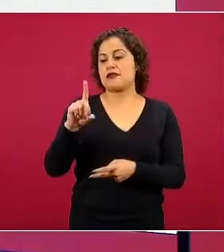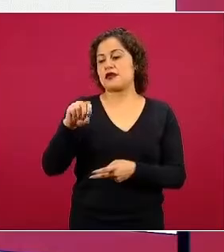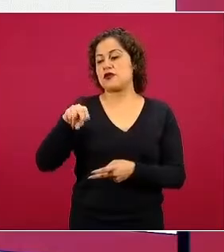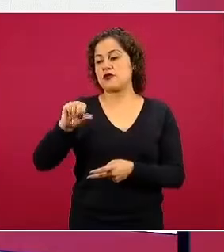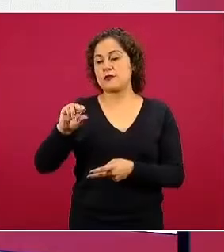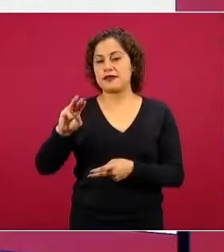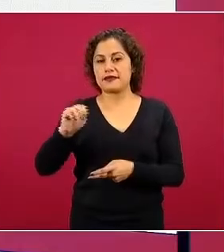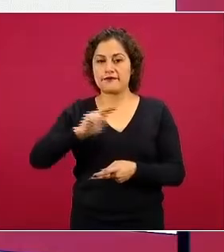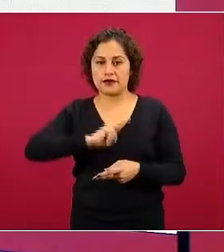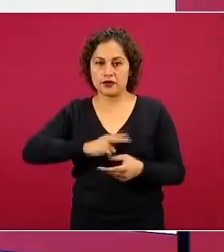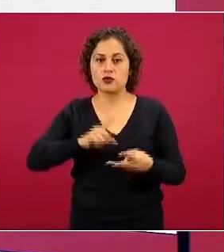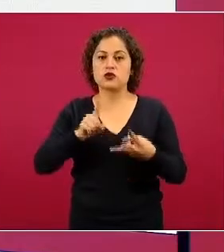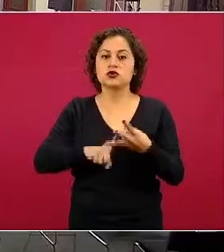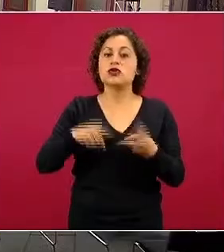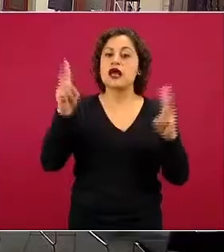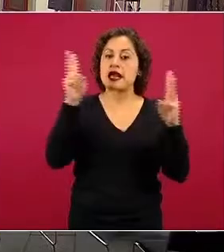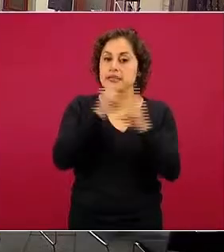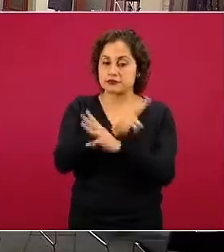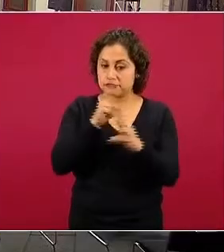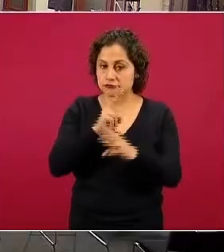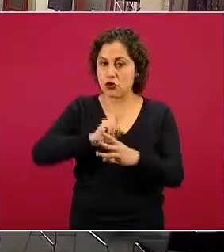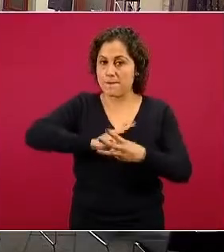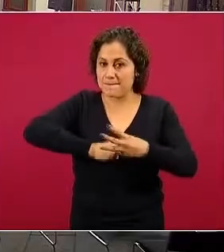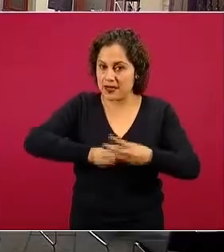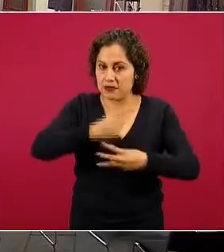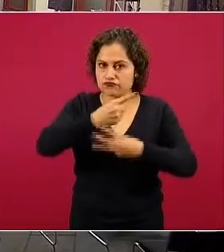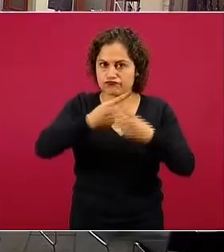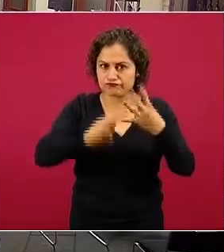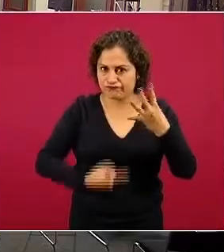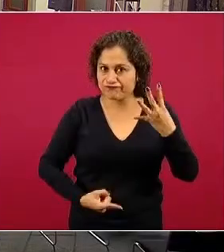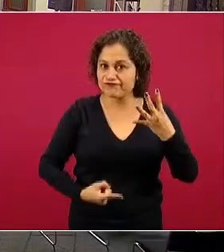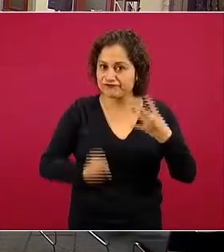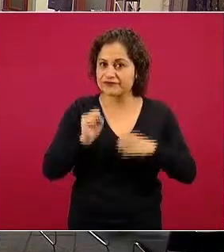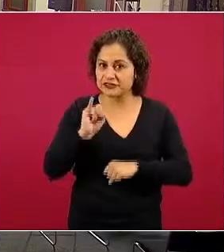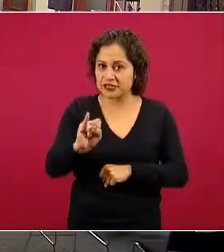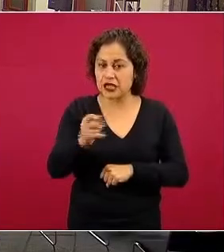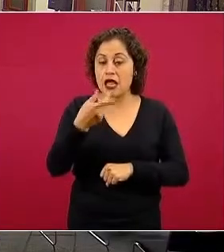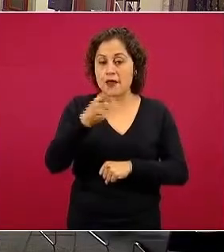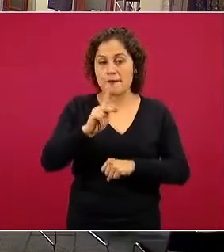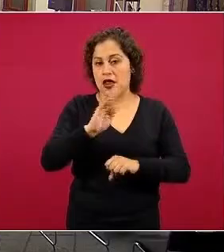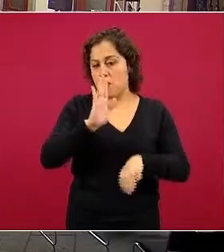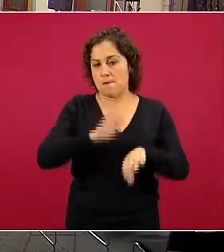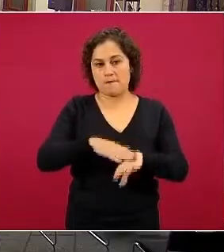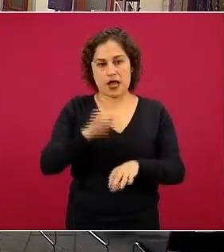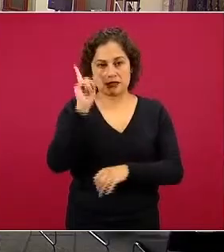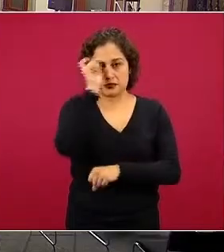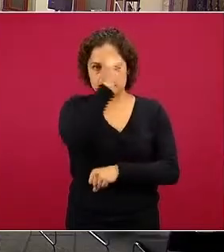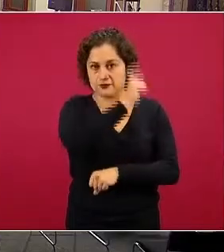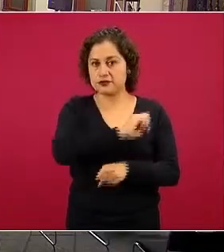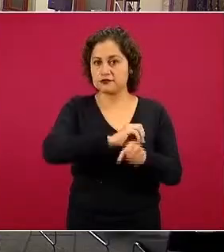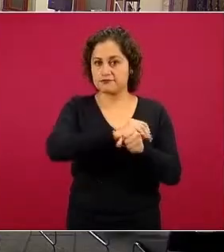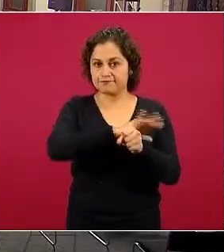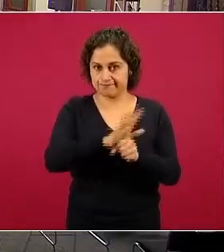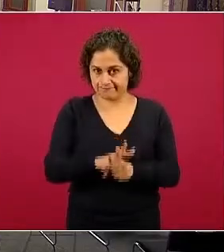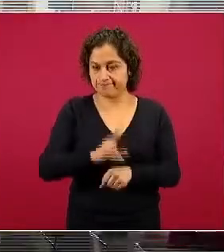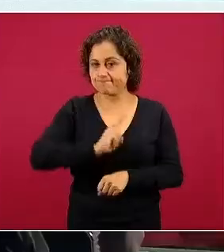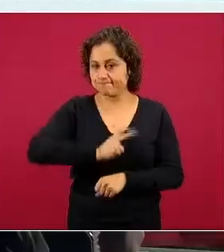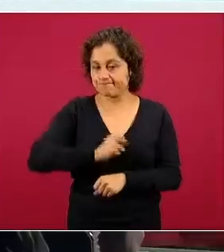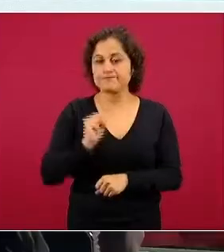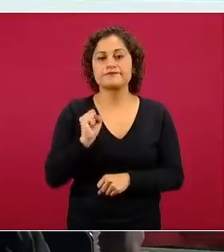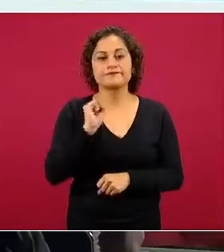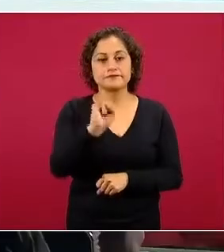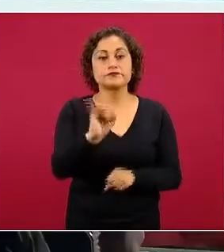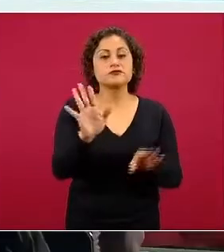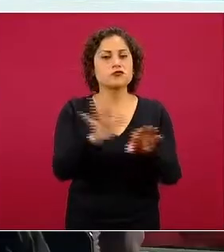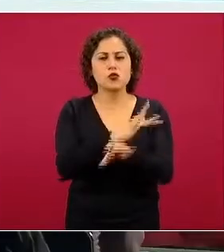virus sincicial respiratorio, pero ahorita el problema es el virus SARS-CoV-2, porque cuando se introduce